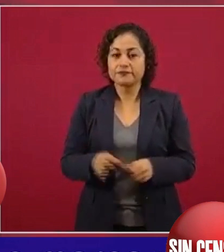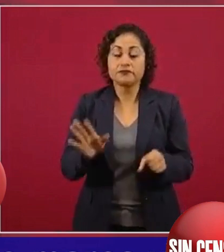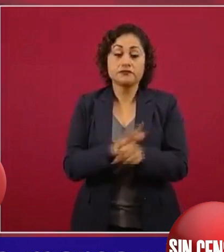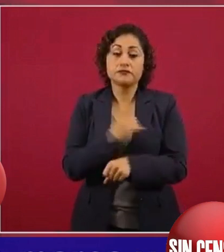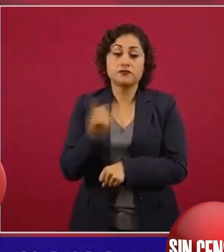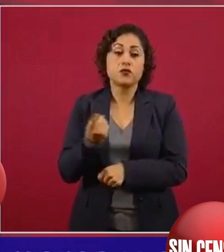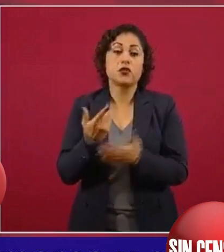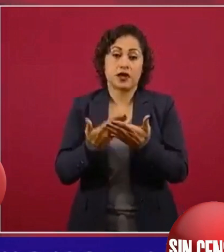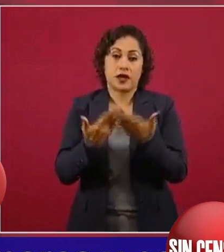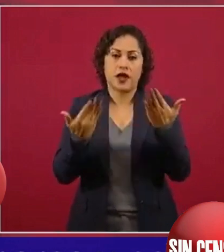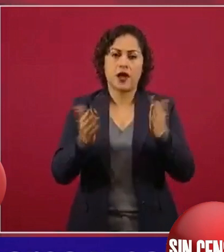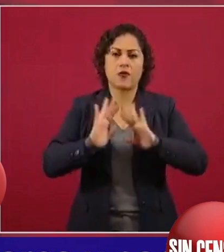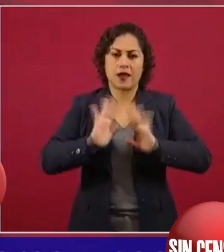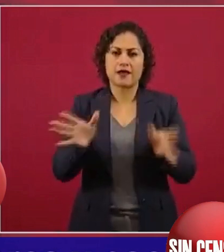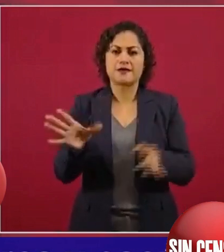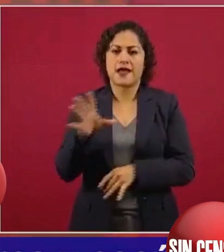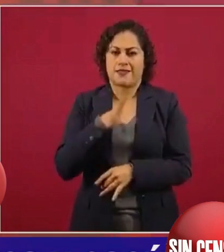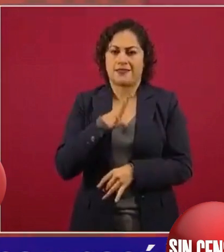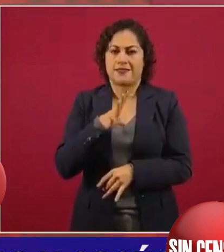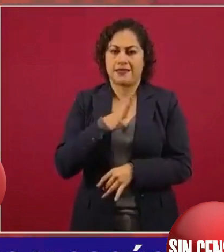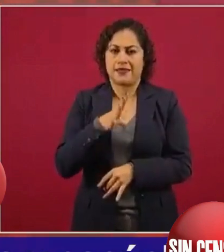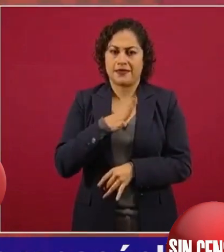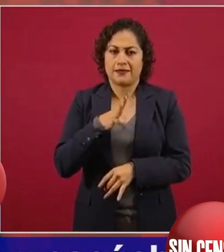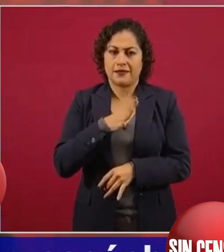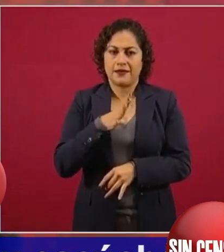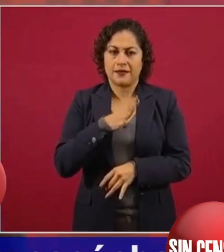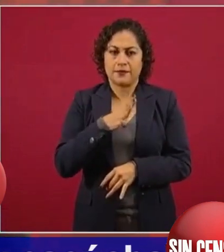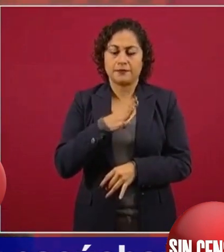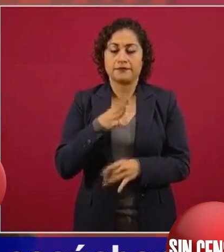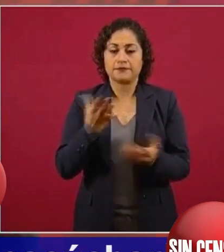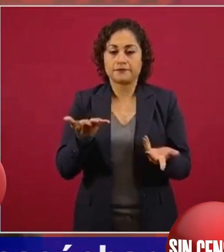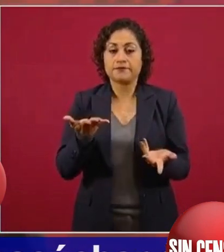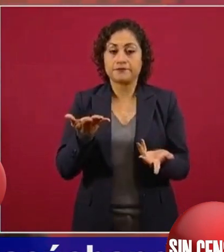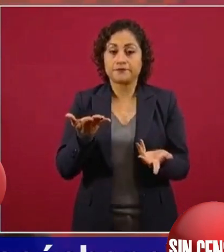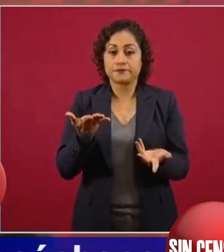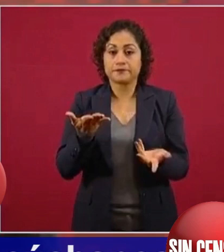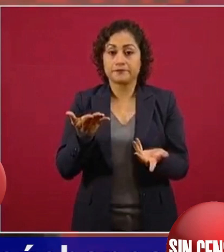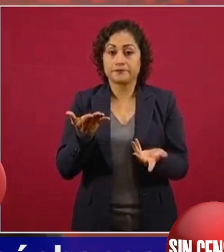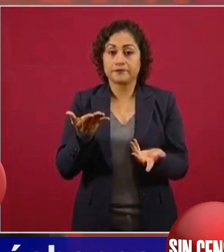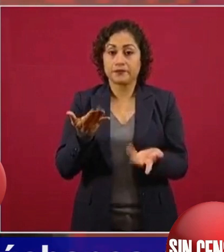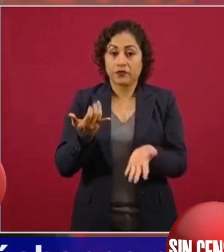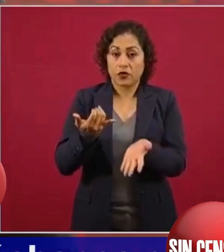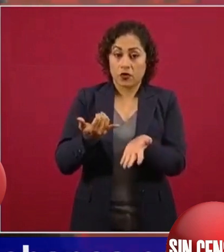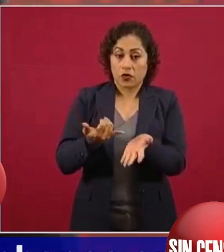un pago máximo por las comisiones,